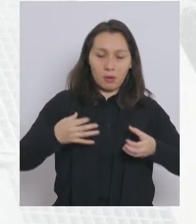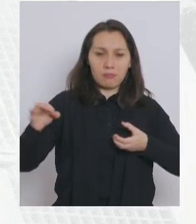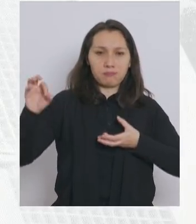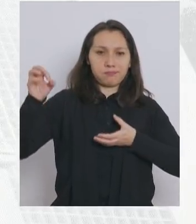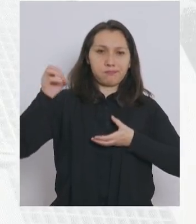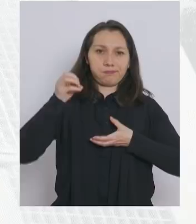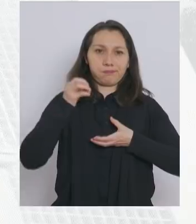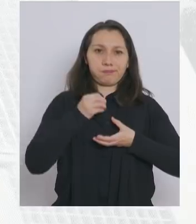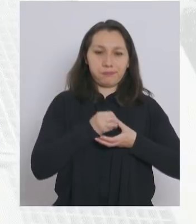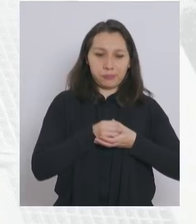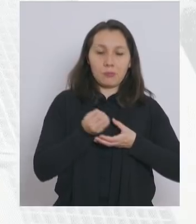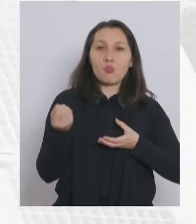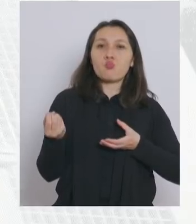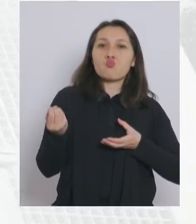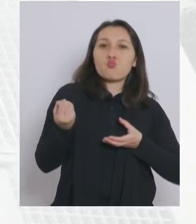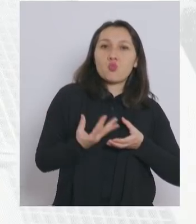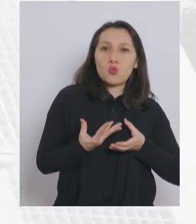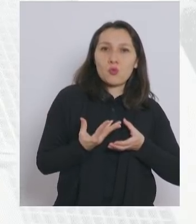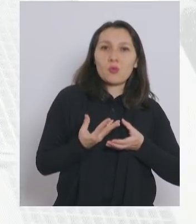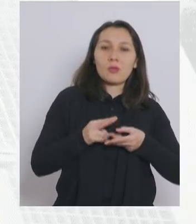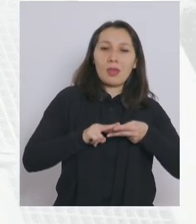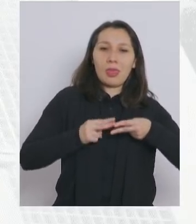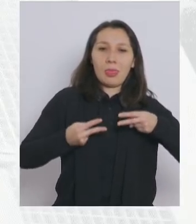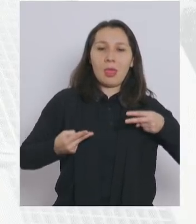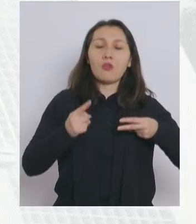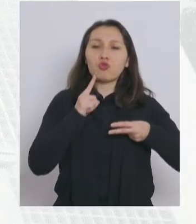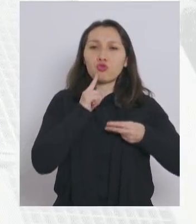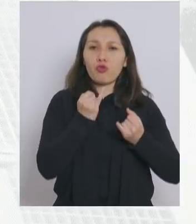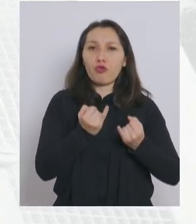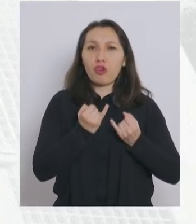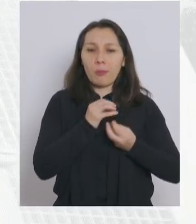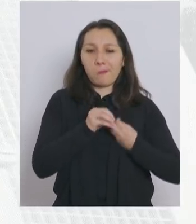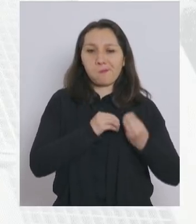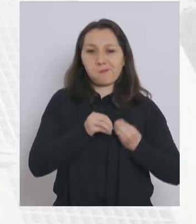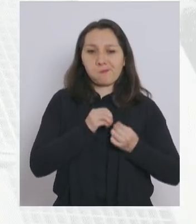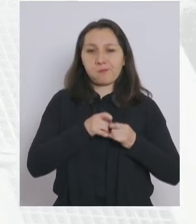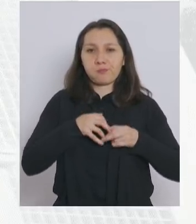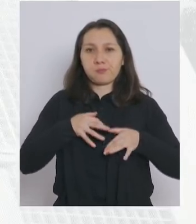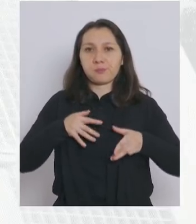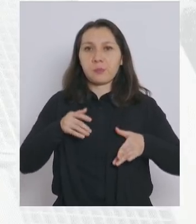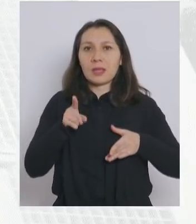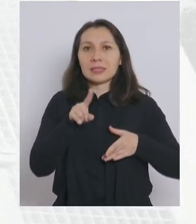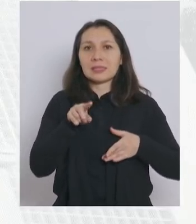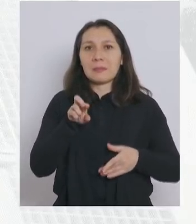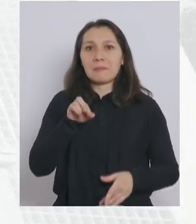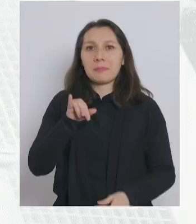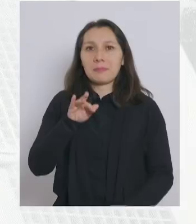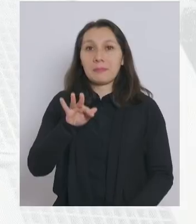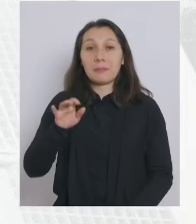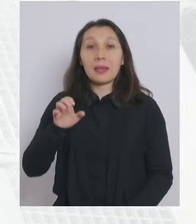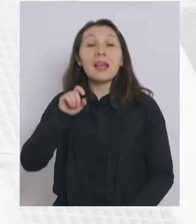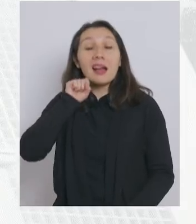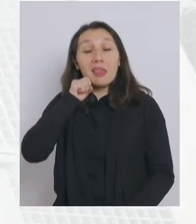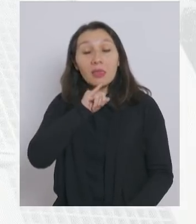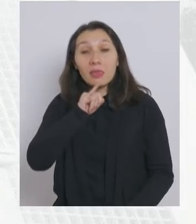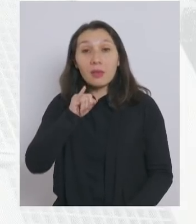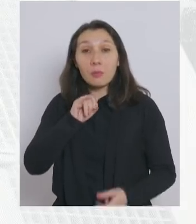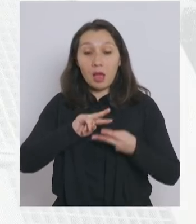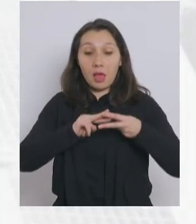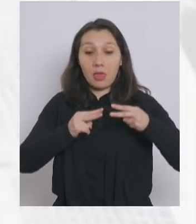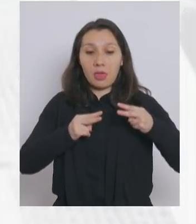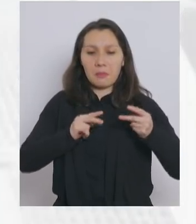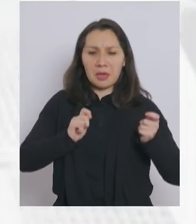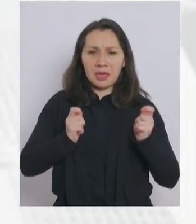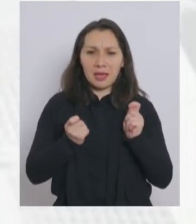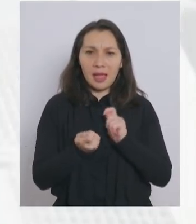material genético, este ADN, en el núcleo, que tiene la información para producir la proteína Spike. Una vez este ADN se pasa a